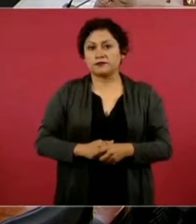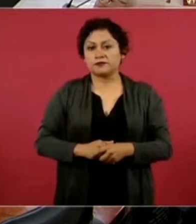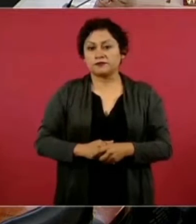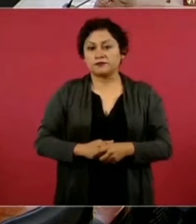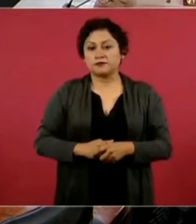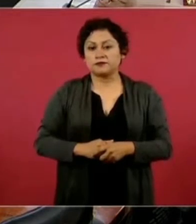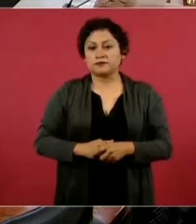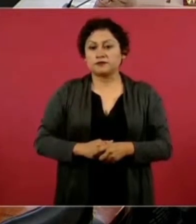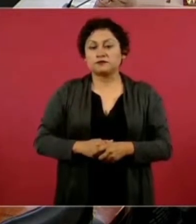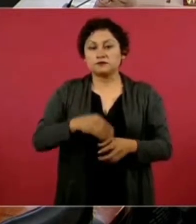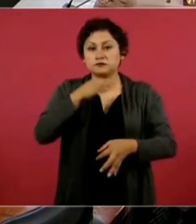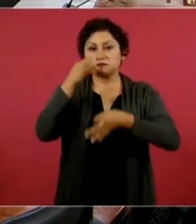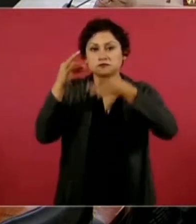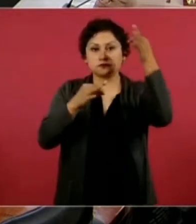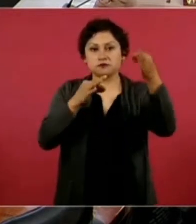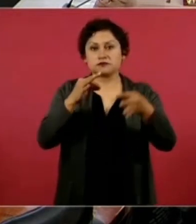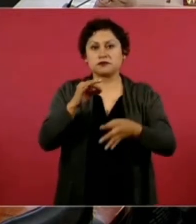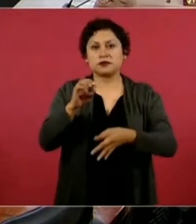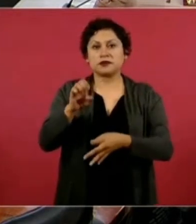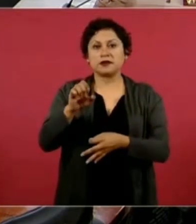del Heraldo.